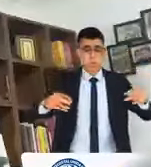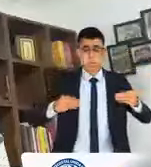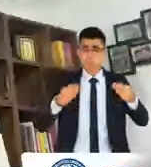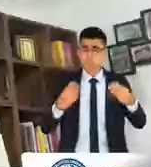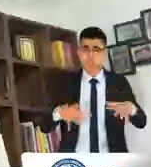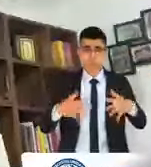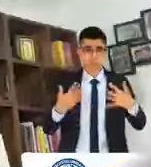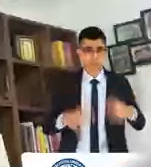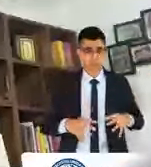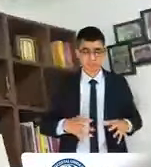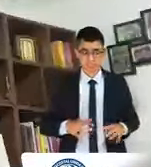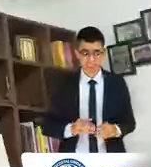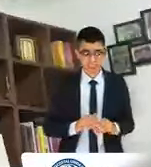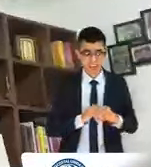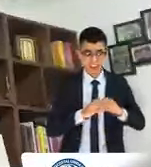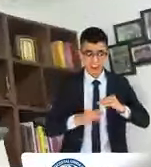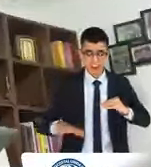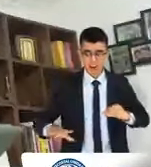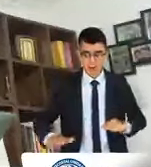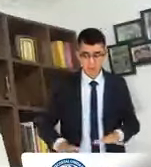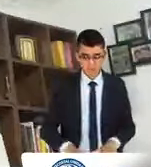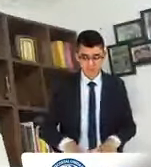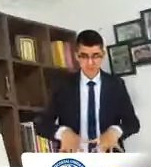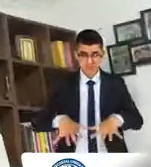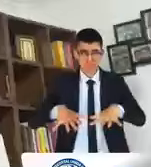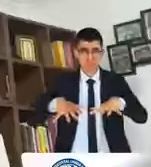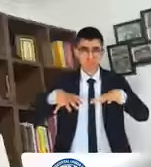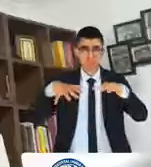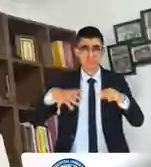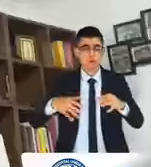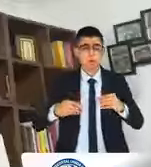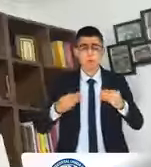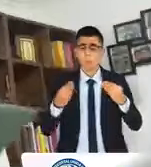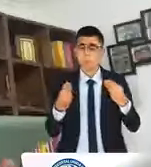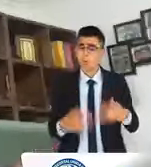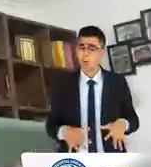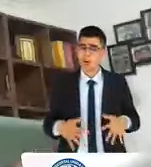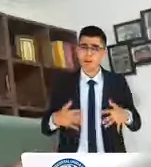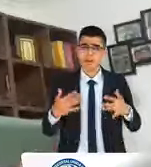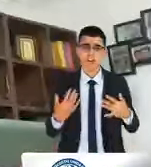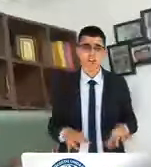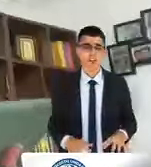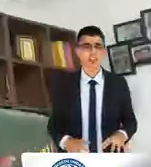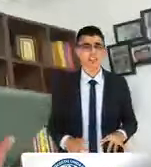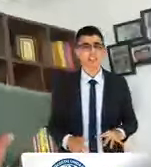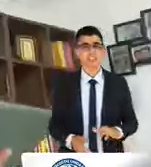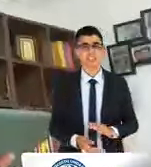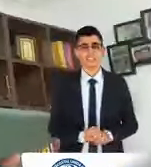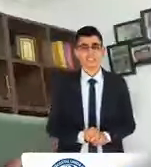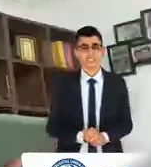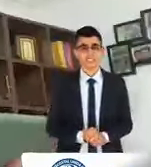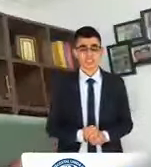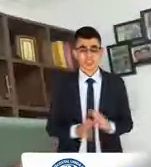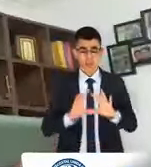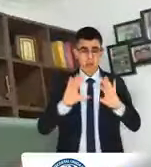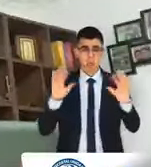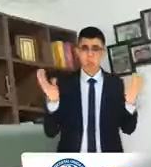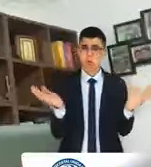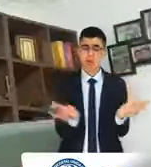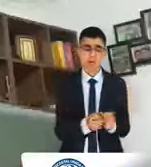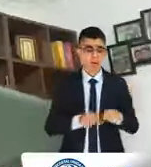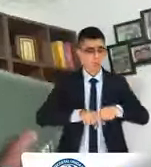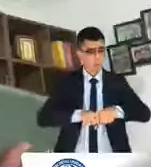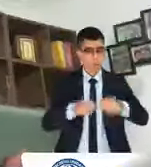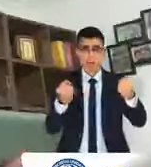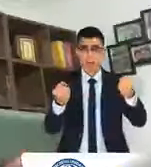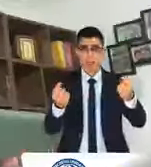aguas de arriba. Así que los ríos subterráneos reventaron los cauces por los que transitaban y